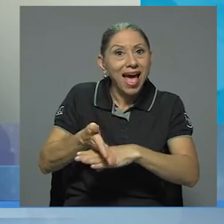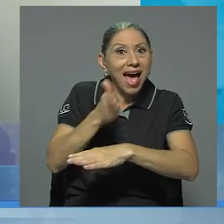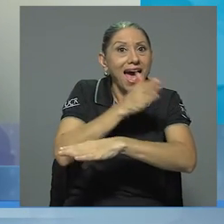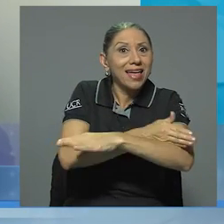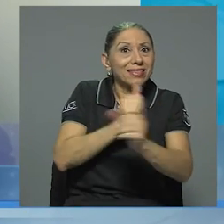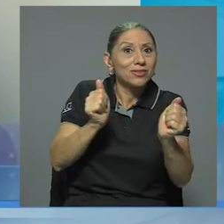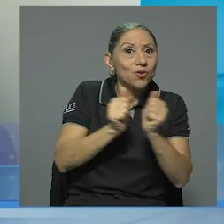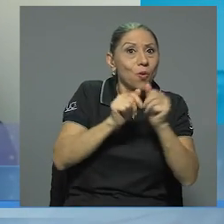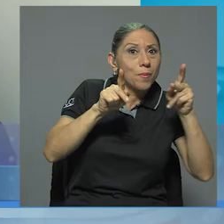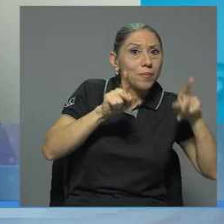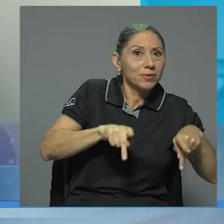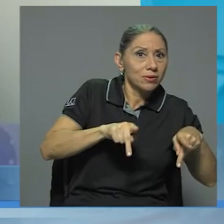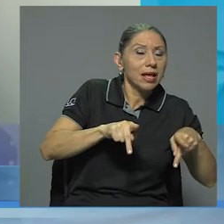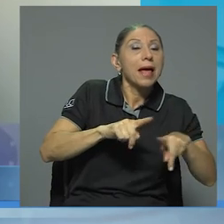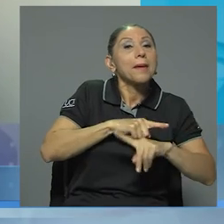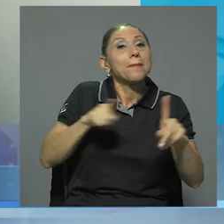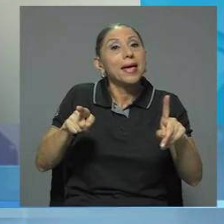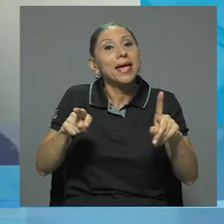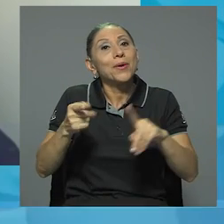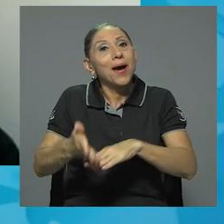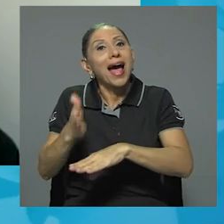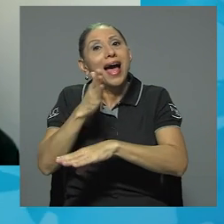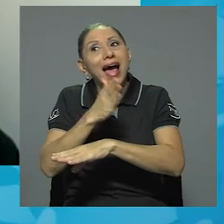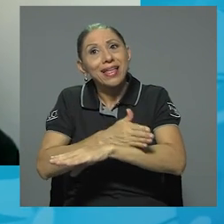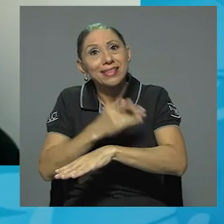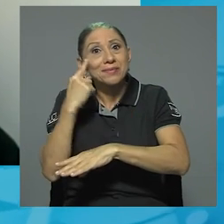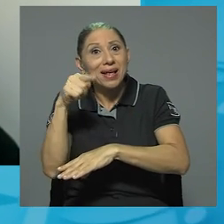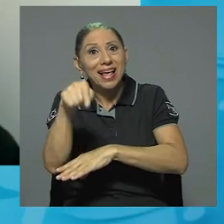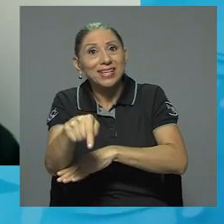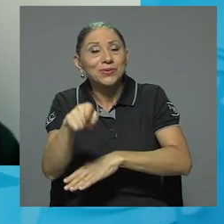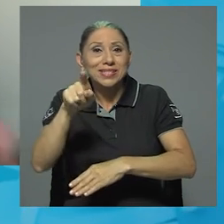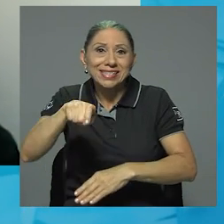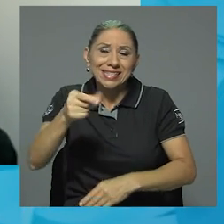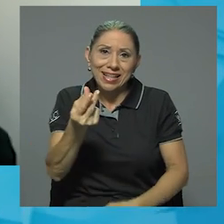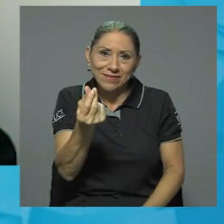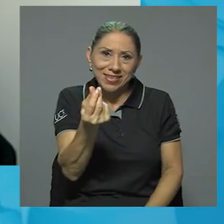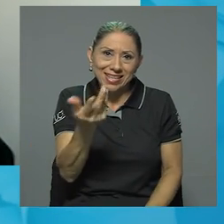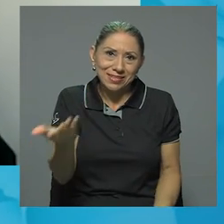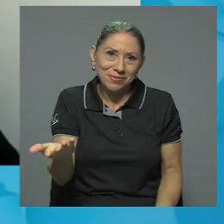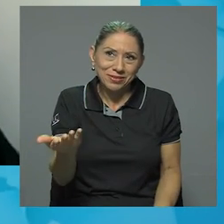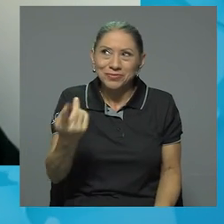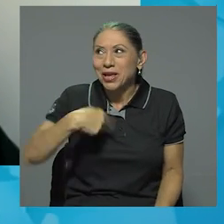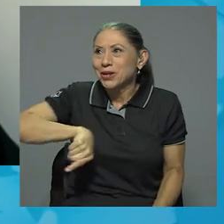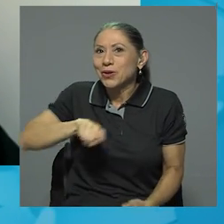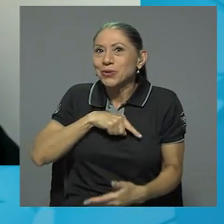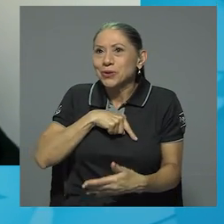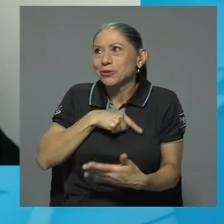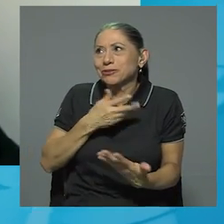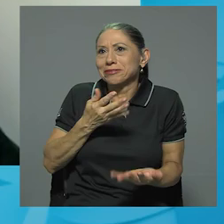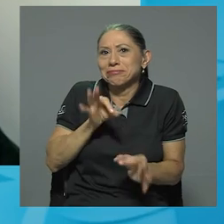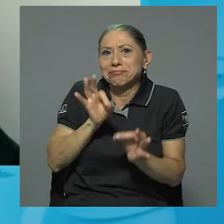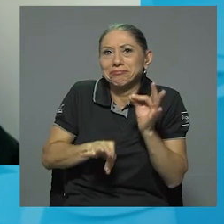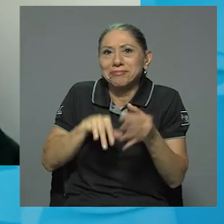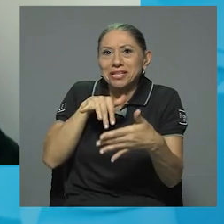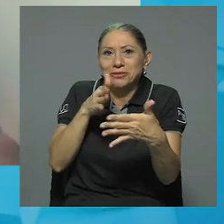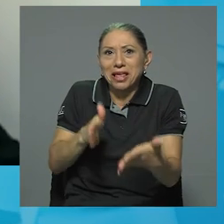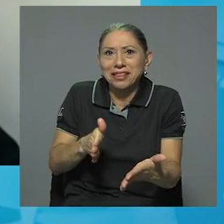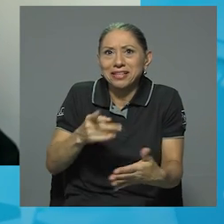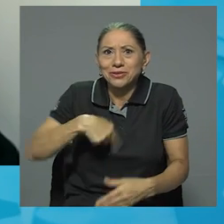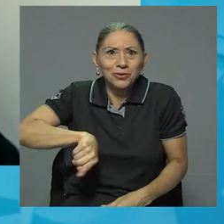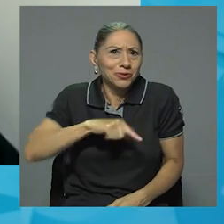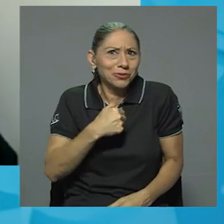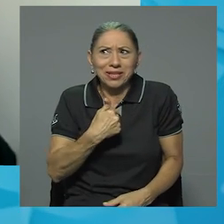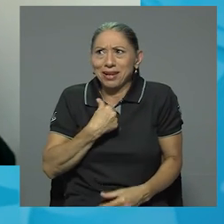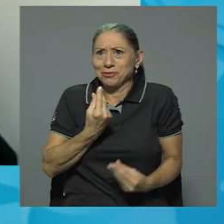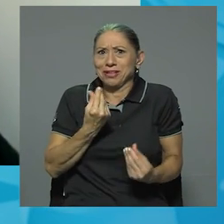pero para realizarlas se ocupa financiamiento, por supuesto. Y somos simples estudiantes, entonces tampoco es que contamos con un presupuesto